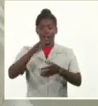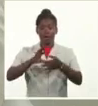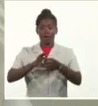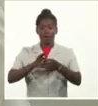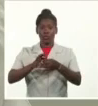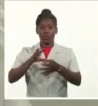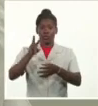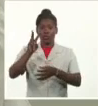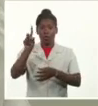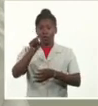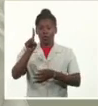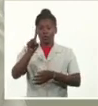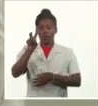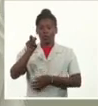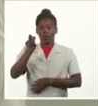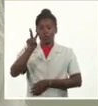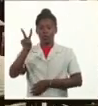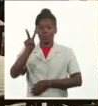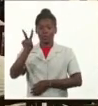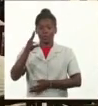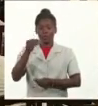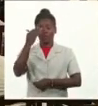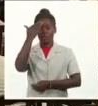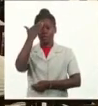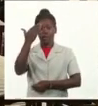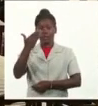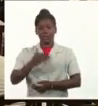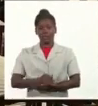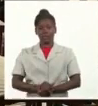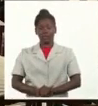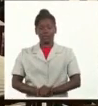del 2022. Muchas gracias.